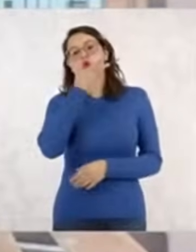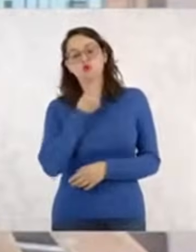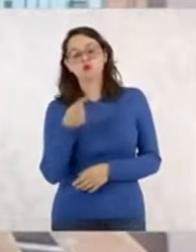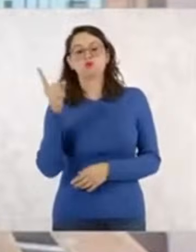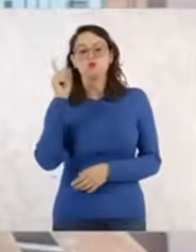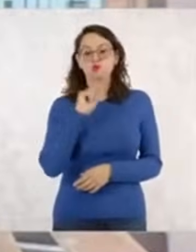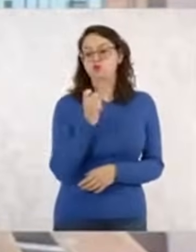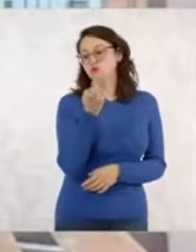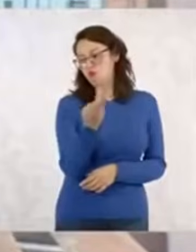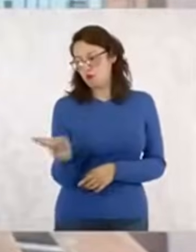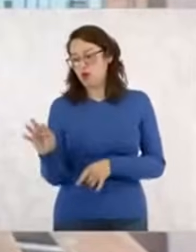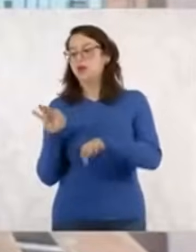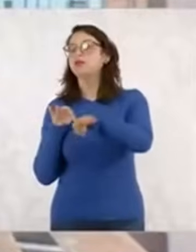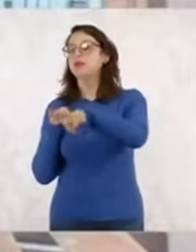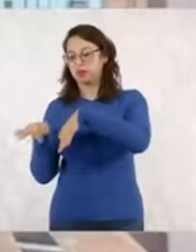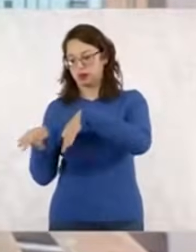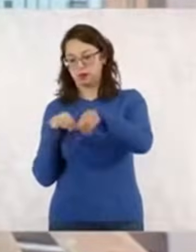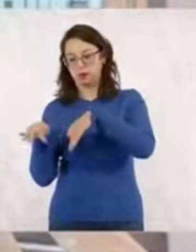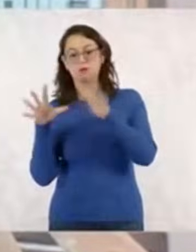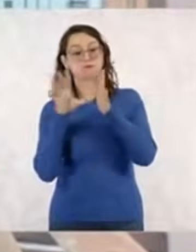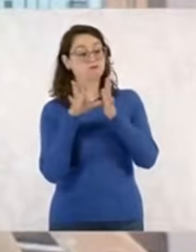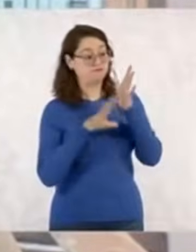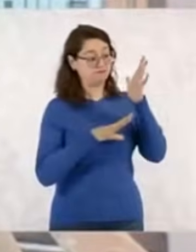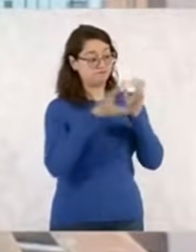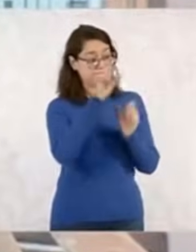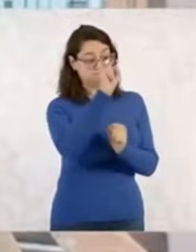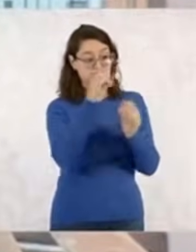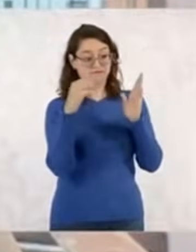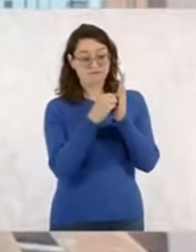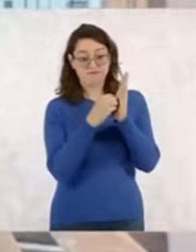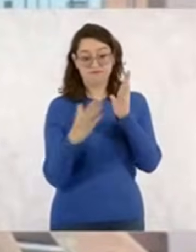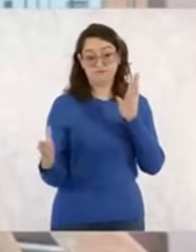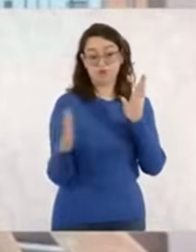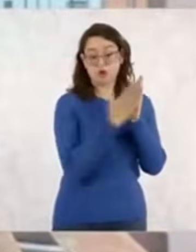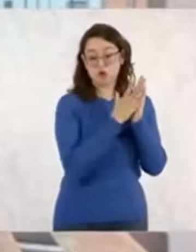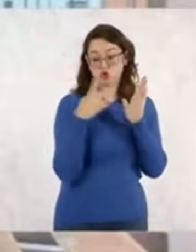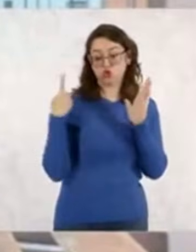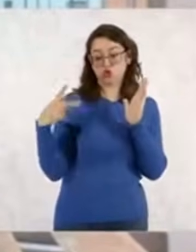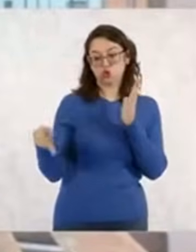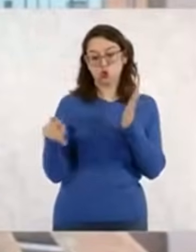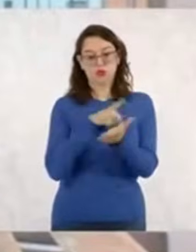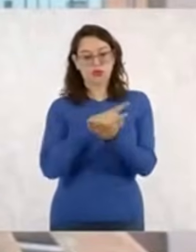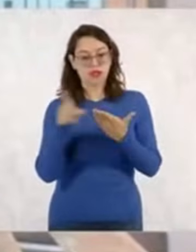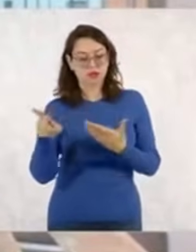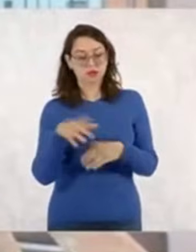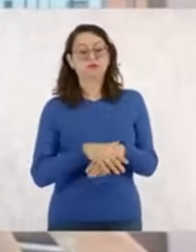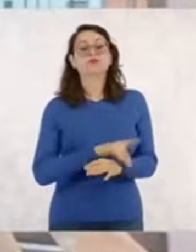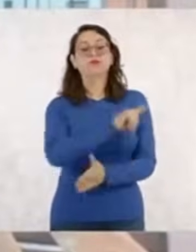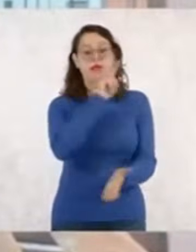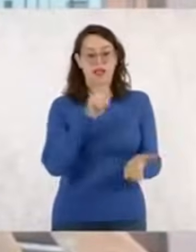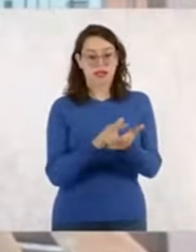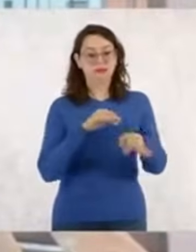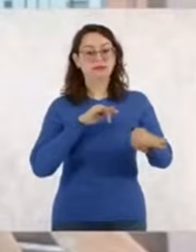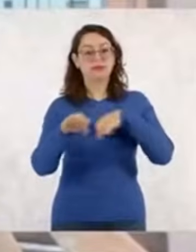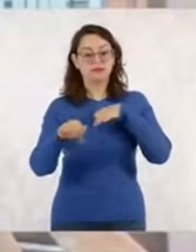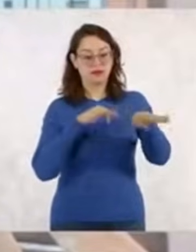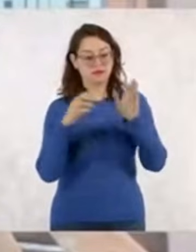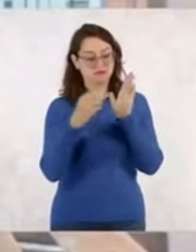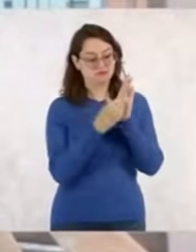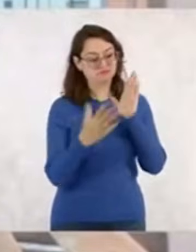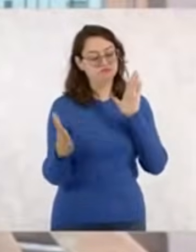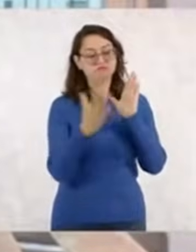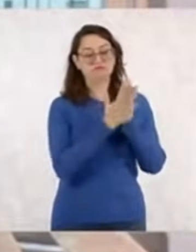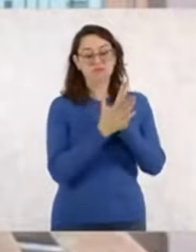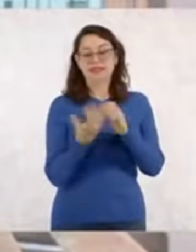nivel constitucional, así como también en la Ley Federal de Trabajo, una jornada laboral de 40 horas